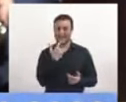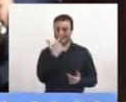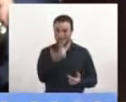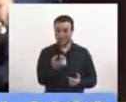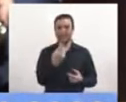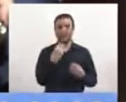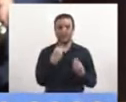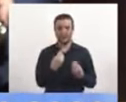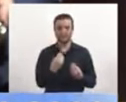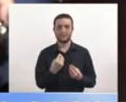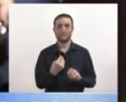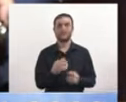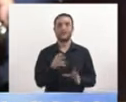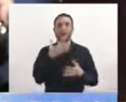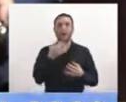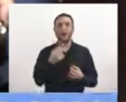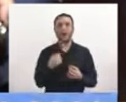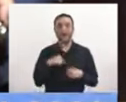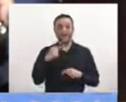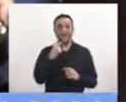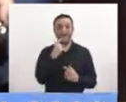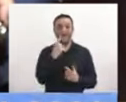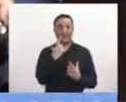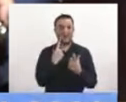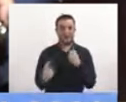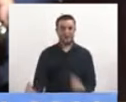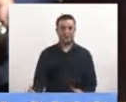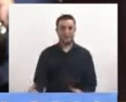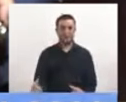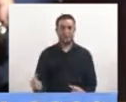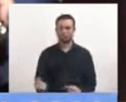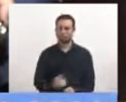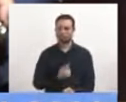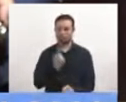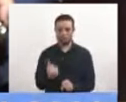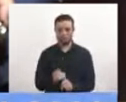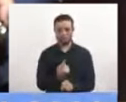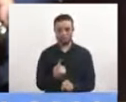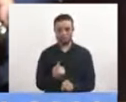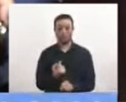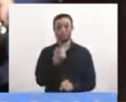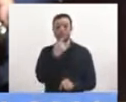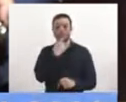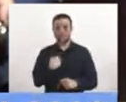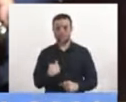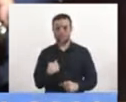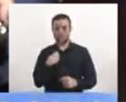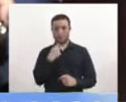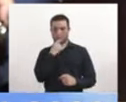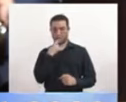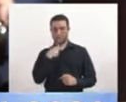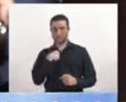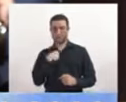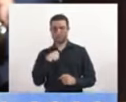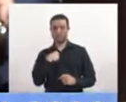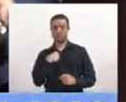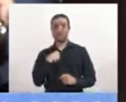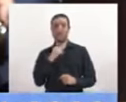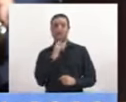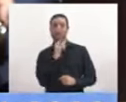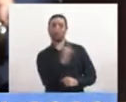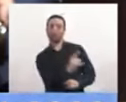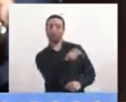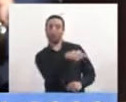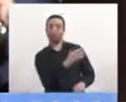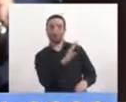y que no vamos a repartir, que cuando le transfiramos servicios a una provincia, entonces no le vamos a dar la plata correspondiente automáticamente, sino